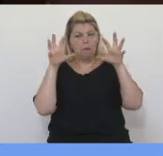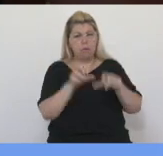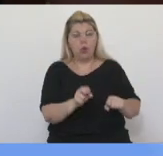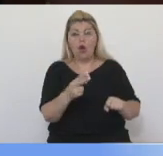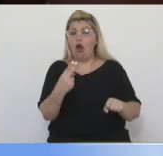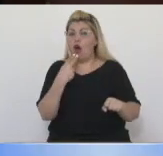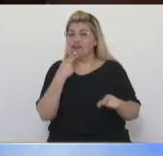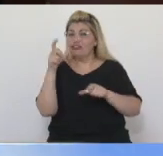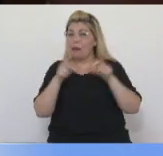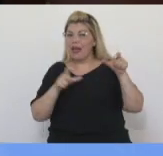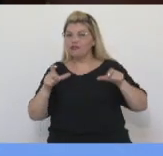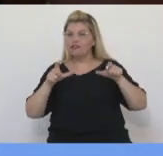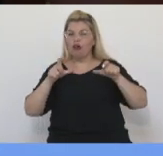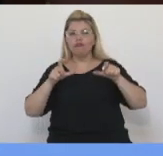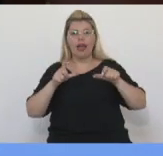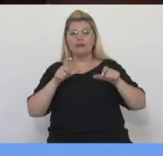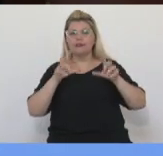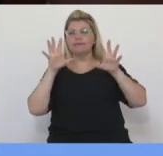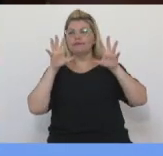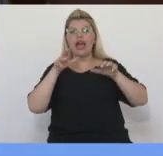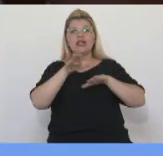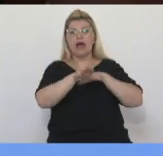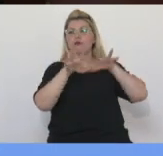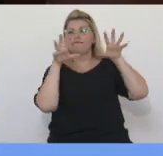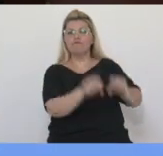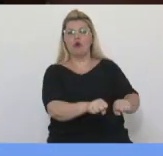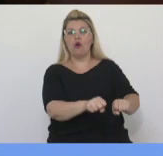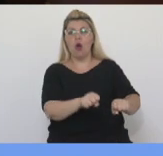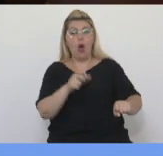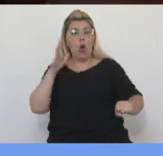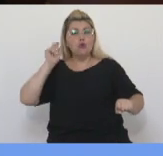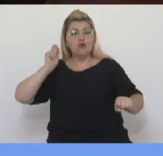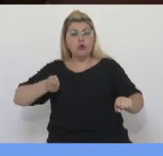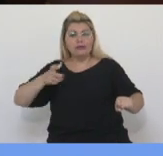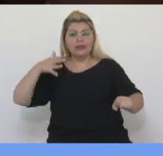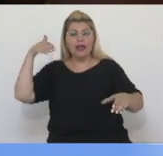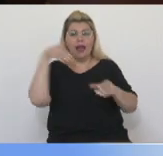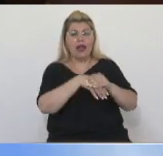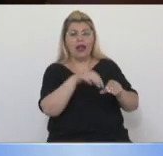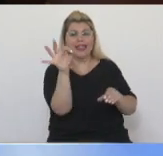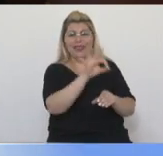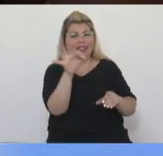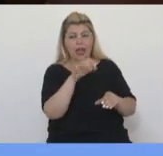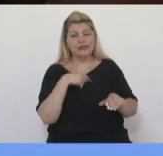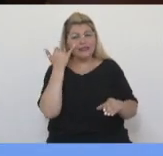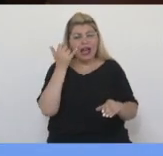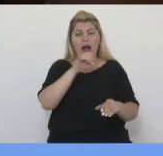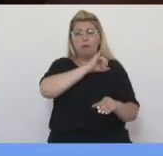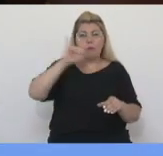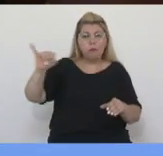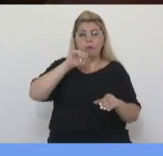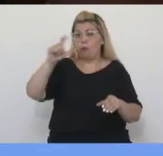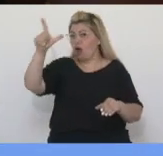personas y la justicia no actúa se hicieron todas las denuncias y la justicia no actúa y la policía no